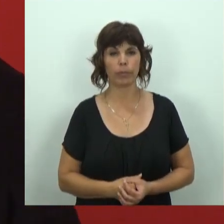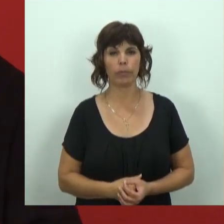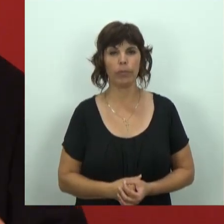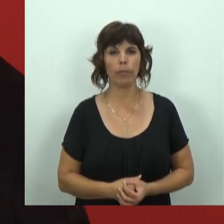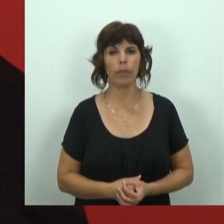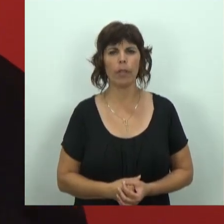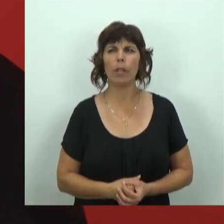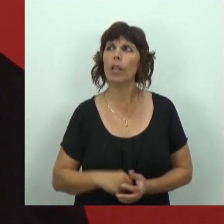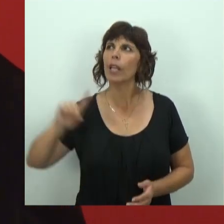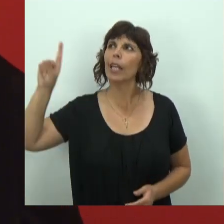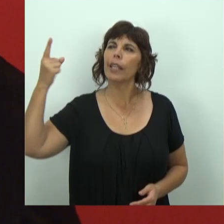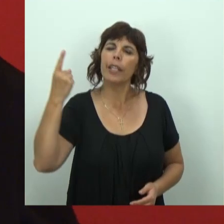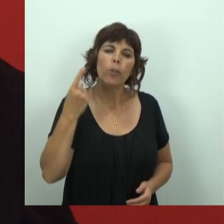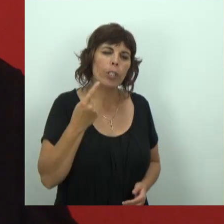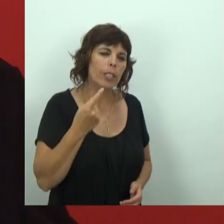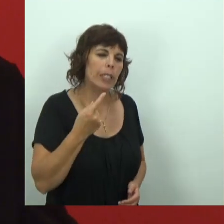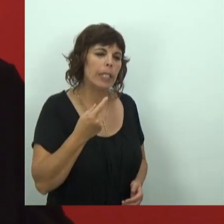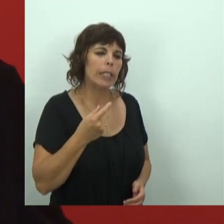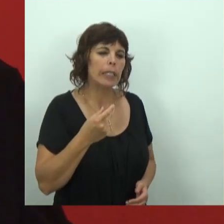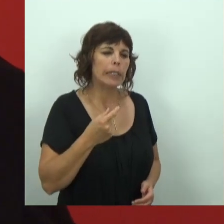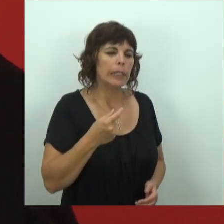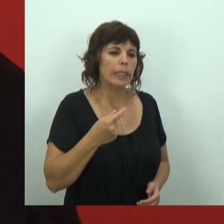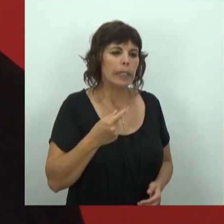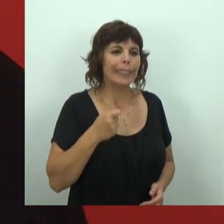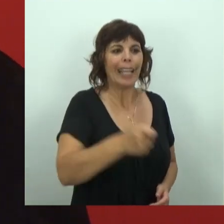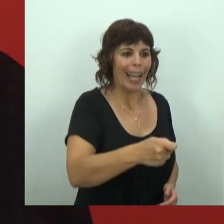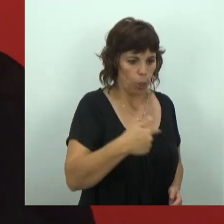Él te lo deja sentir. ¿Y sabes qué?